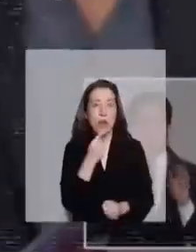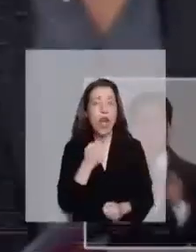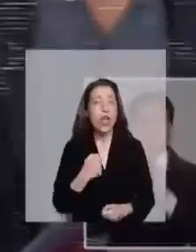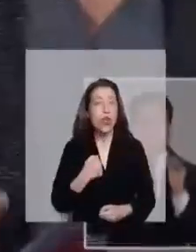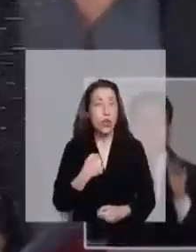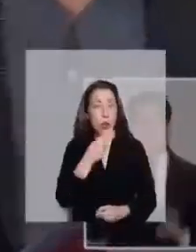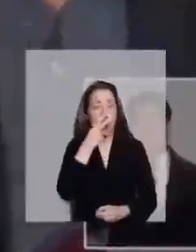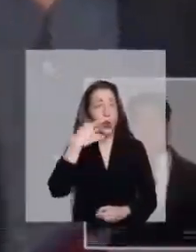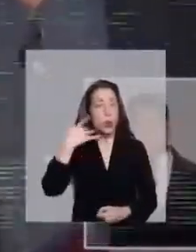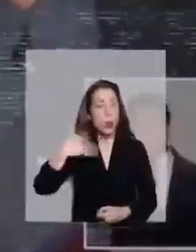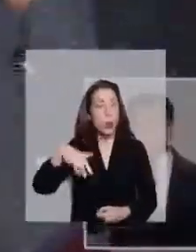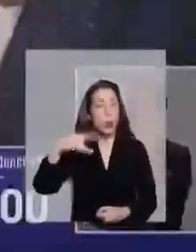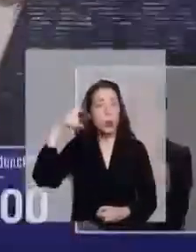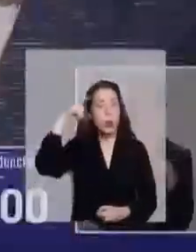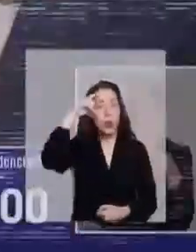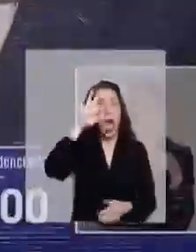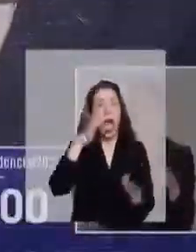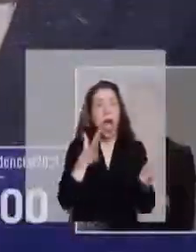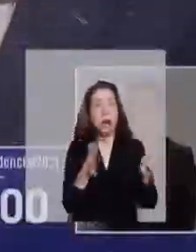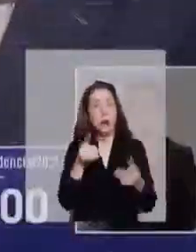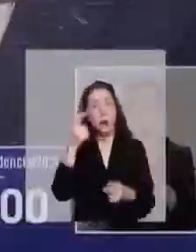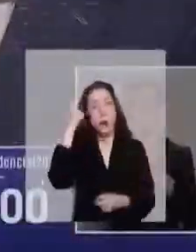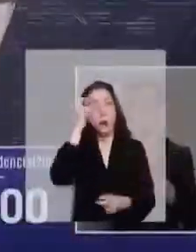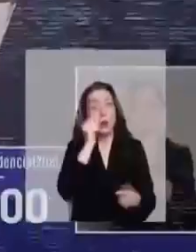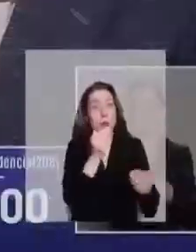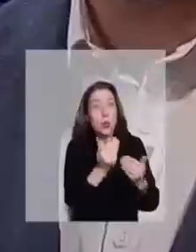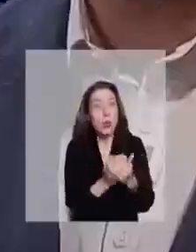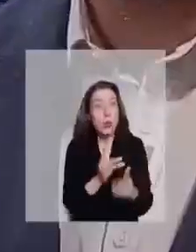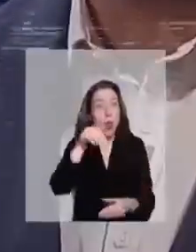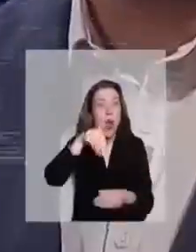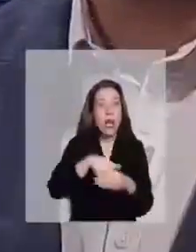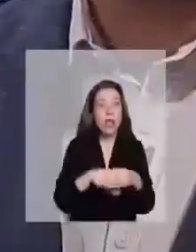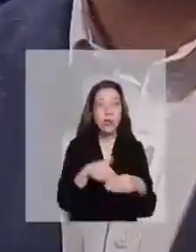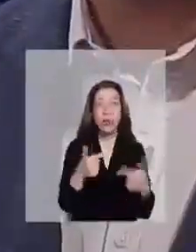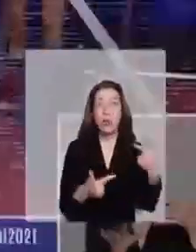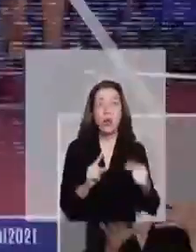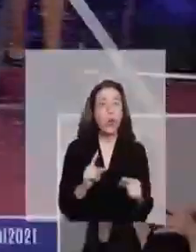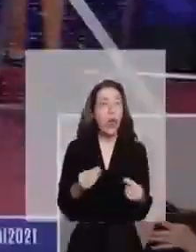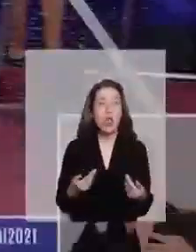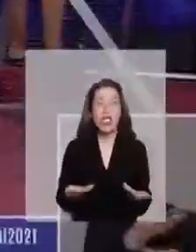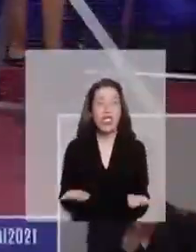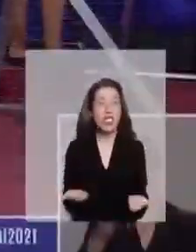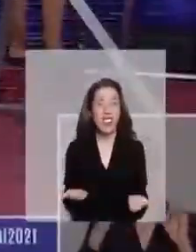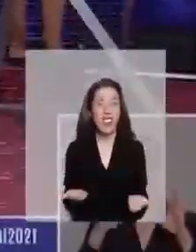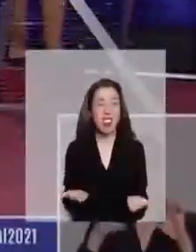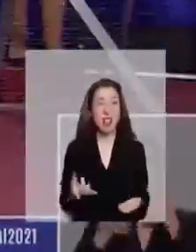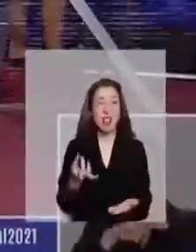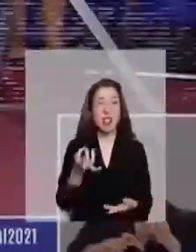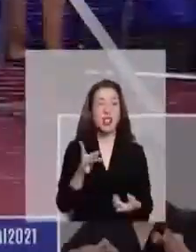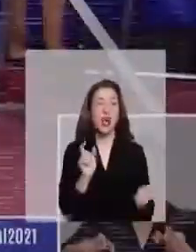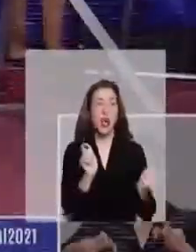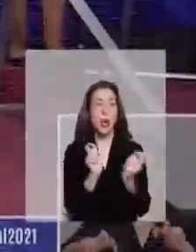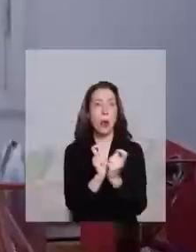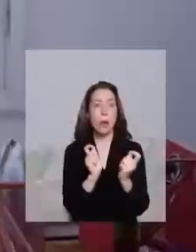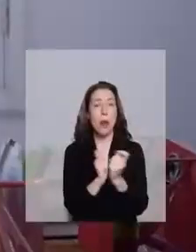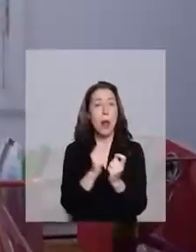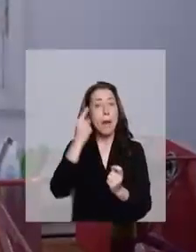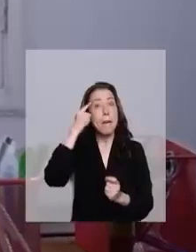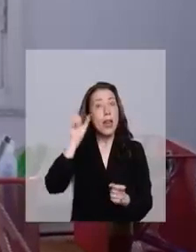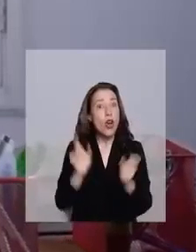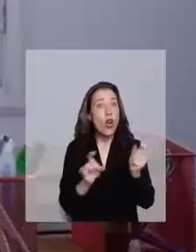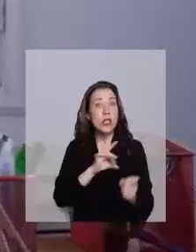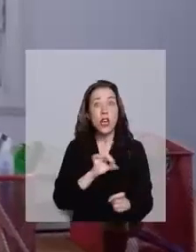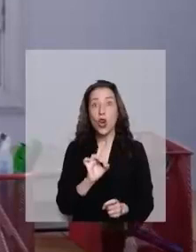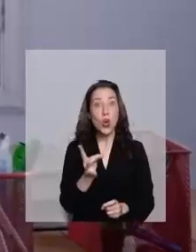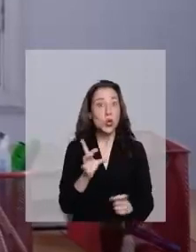fea. Yo la he visto fea. Y puedes pensar a días de la elección que la política no sirve para nada, que solo pelea. Pero